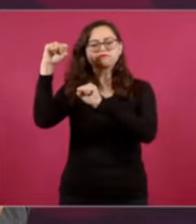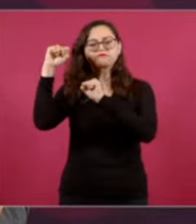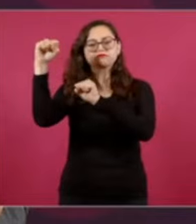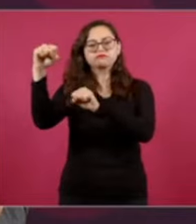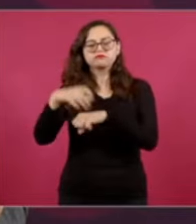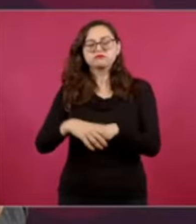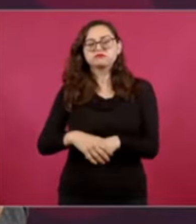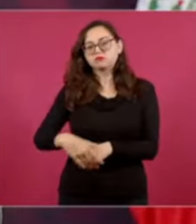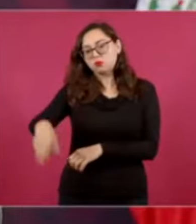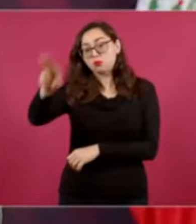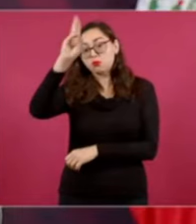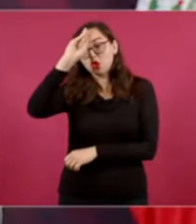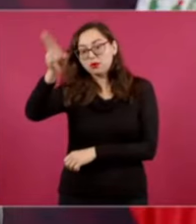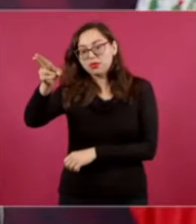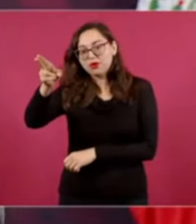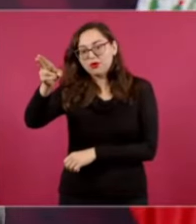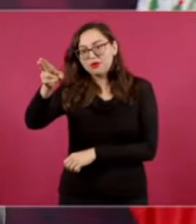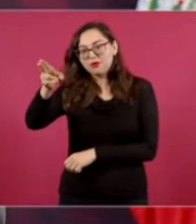prohibido prohibir.